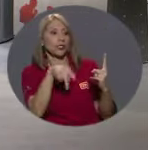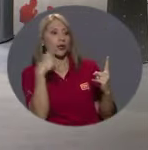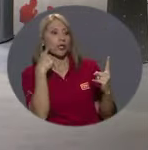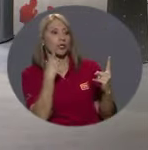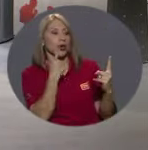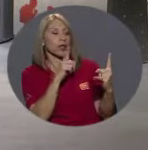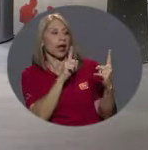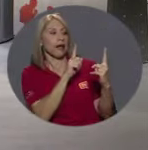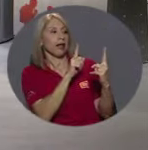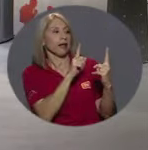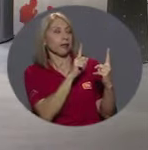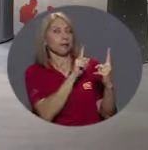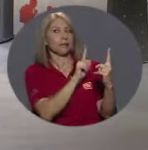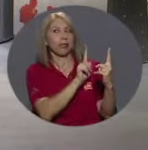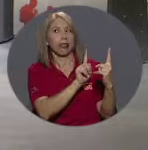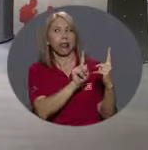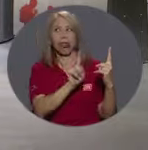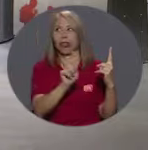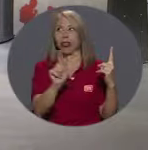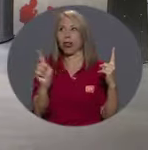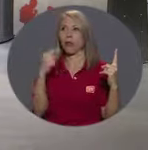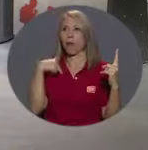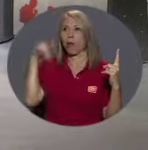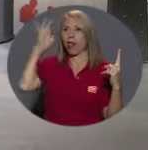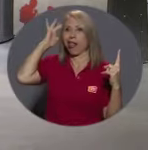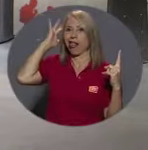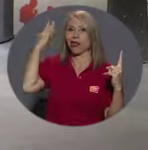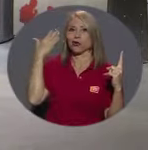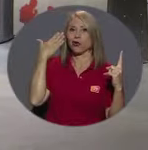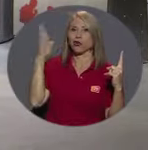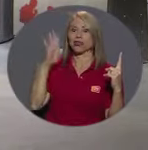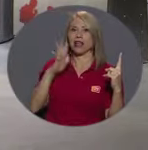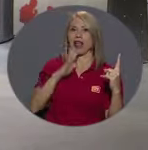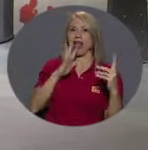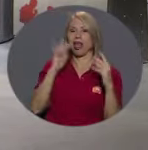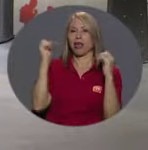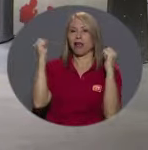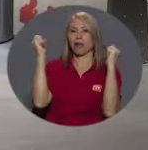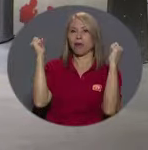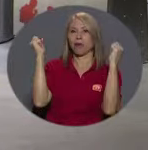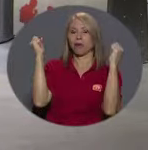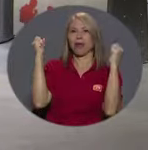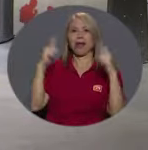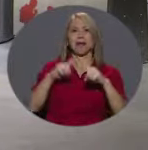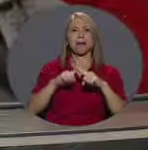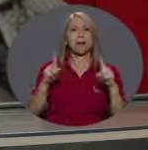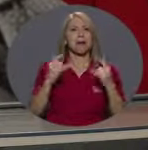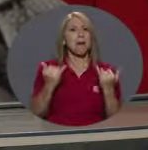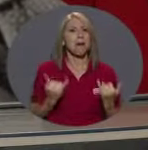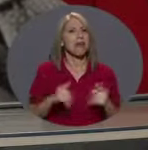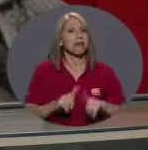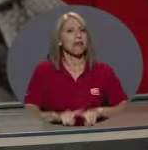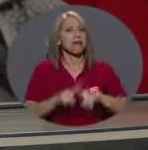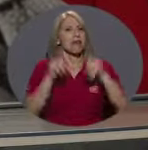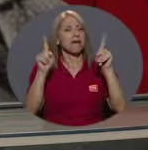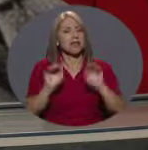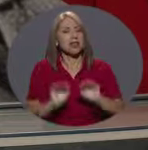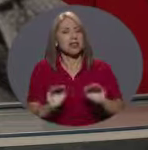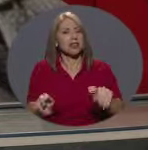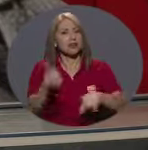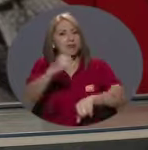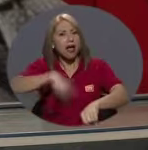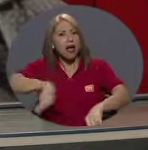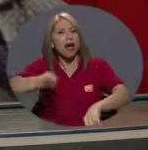sorda, no, mejor me hago la loca porque yo no sé ni cómo hablar en señas. Pero para los niños es ahora súper